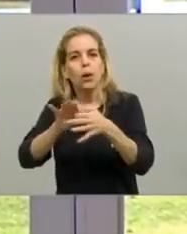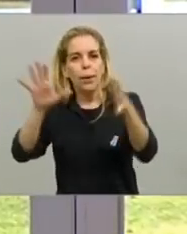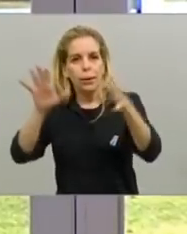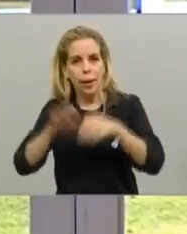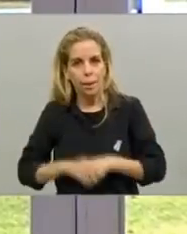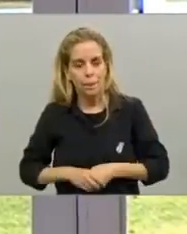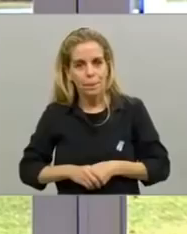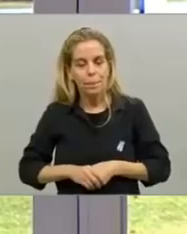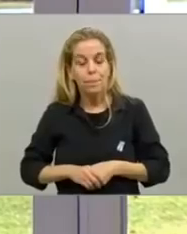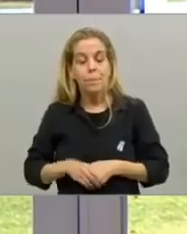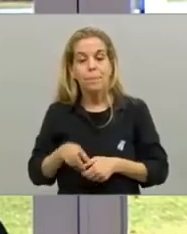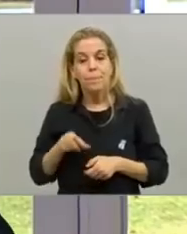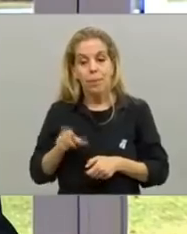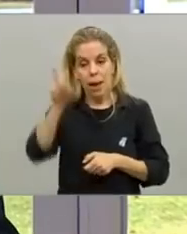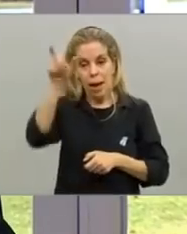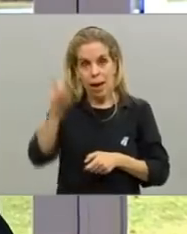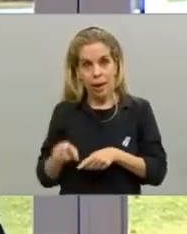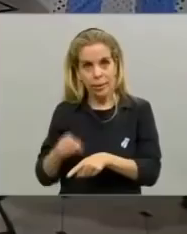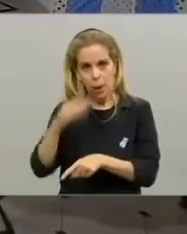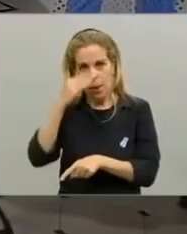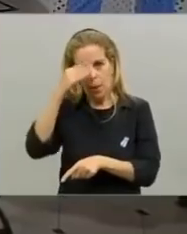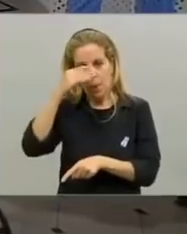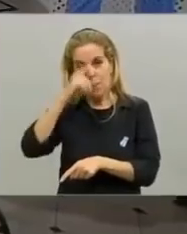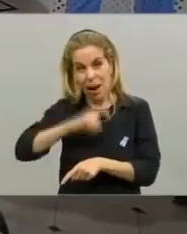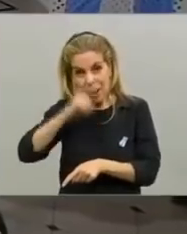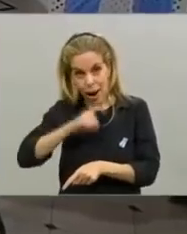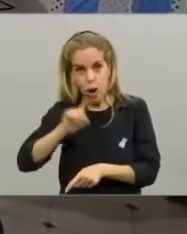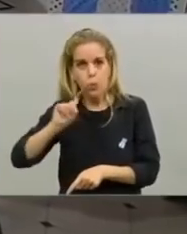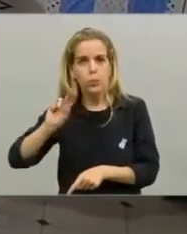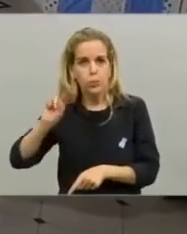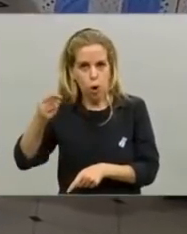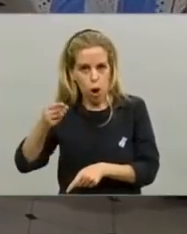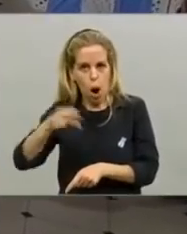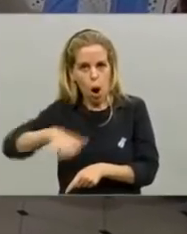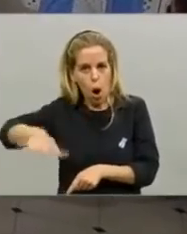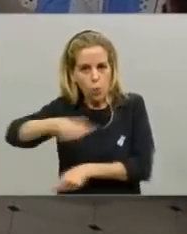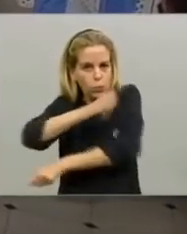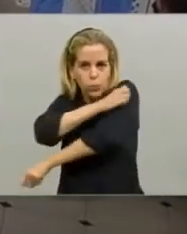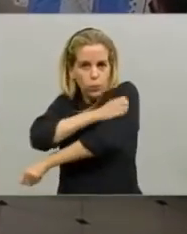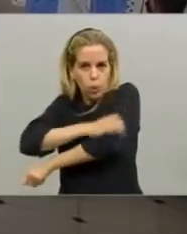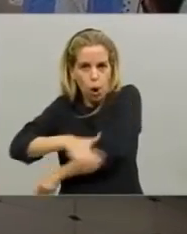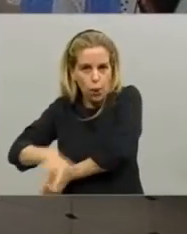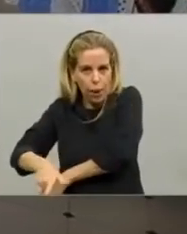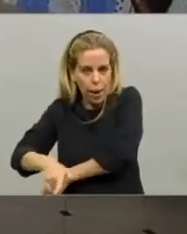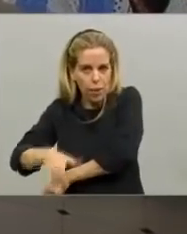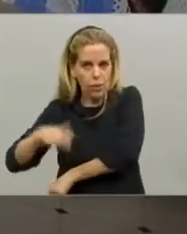A Belgrano, Belgrano murió pobre, murió sin fortuna.